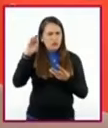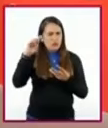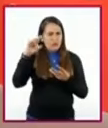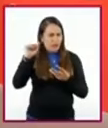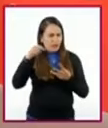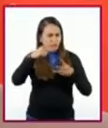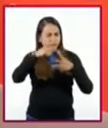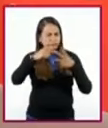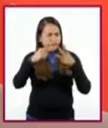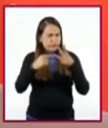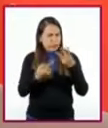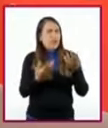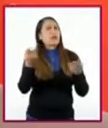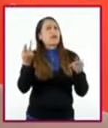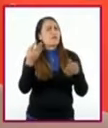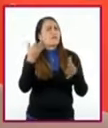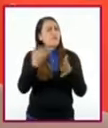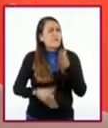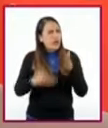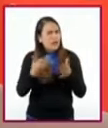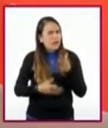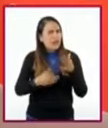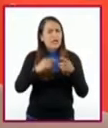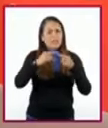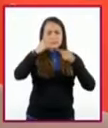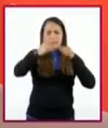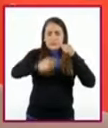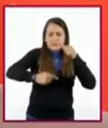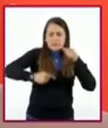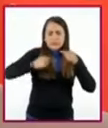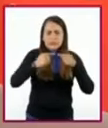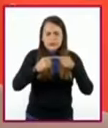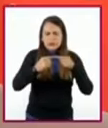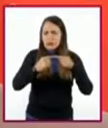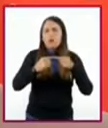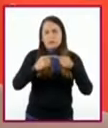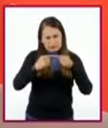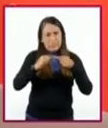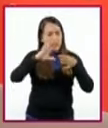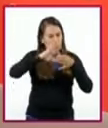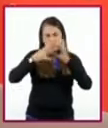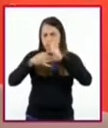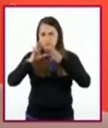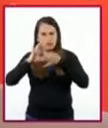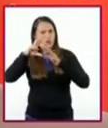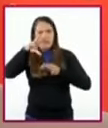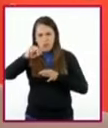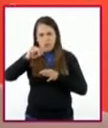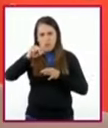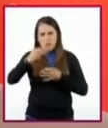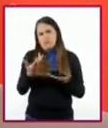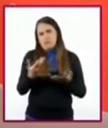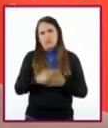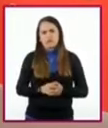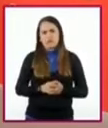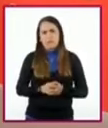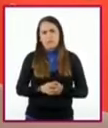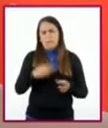lograr un ciclo y no una cadena que solo represente una parte de la transformación de la